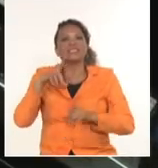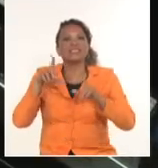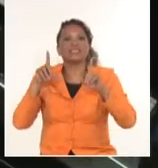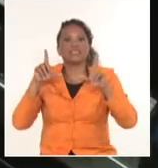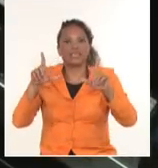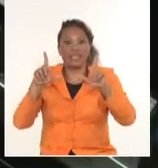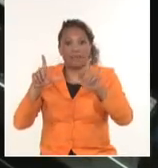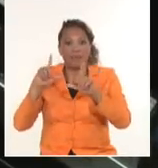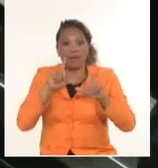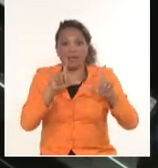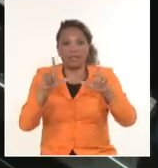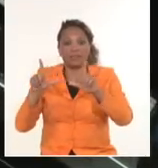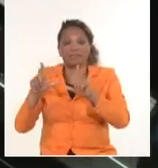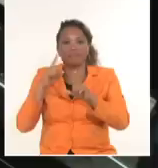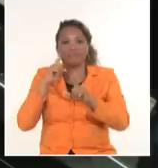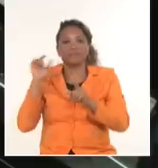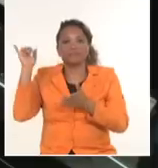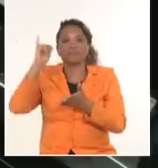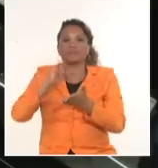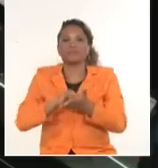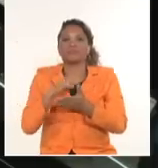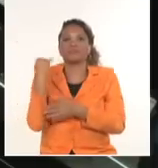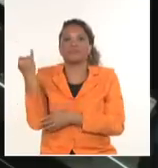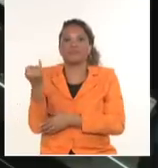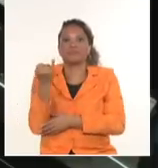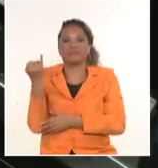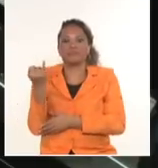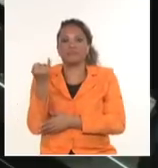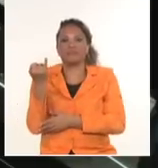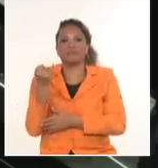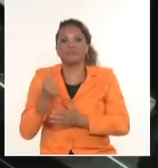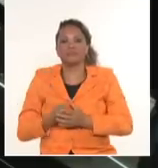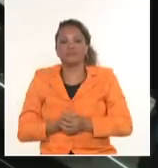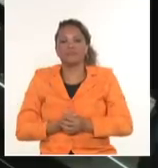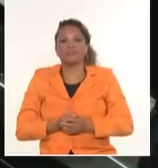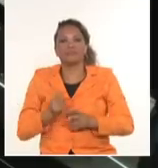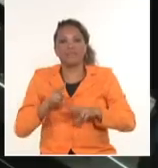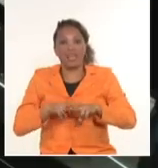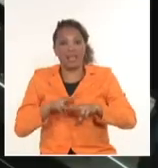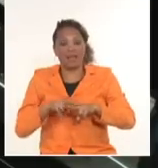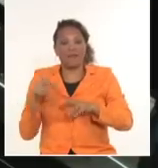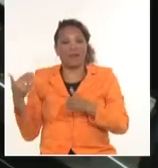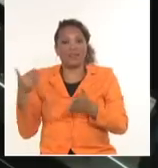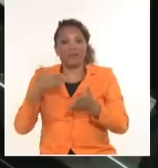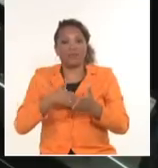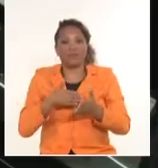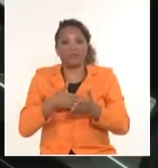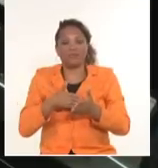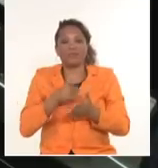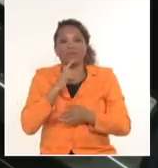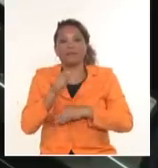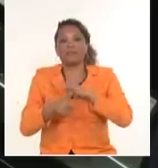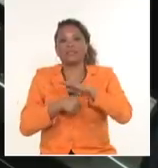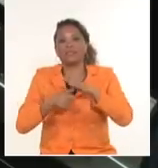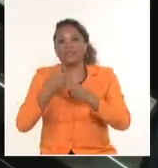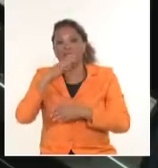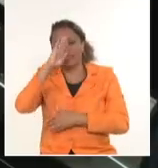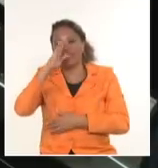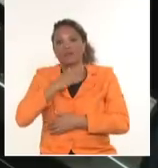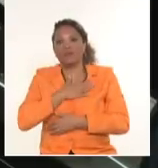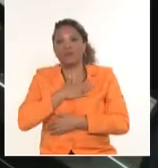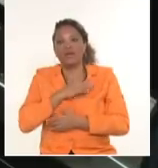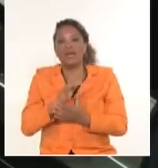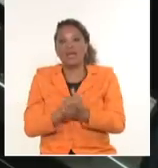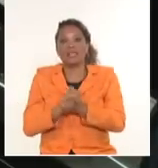en vivo y en directo a través del Aeropuerto Internacional José Martí de La Habana, cuando el presidente de la República está de la mano de la